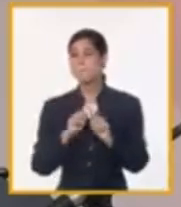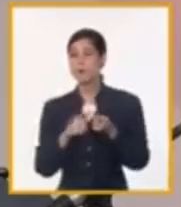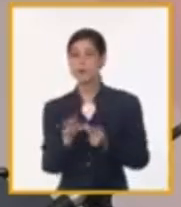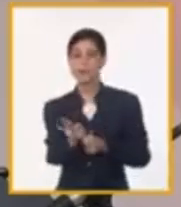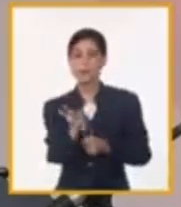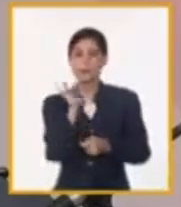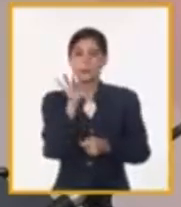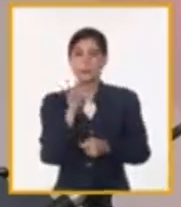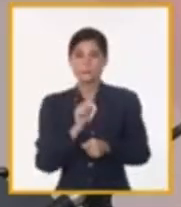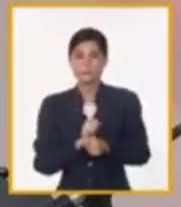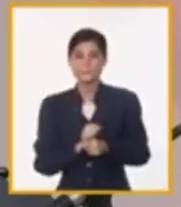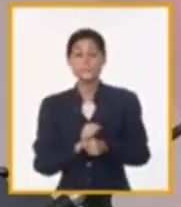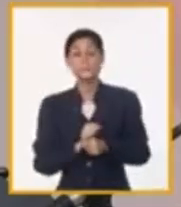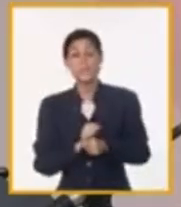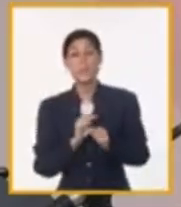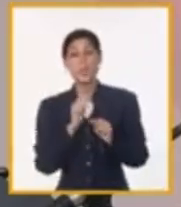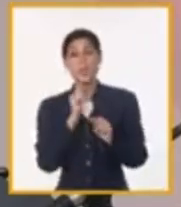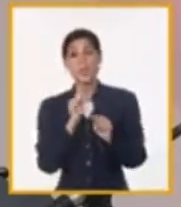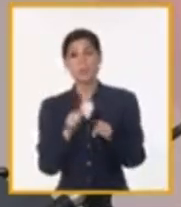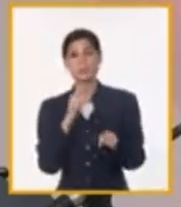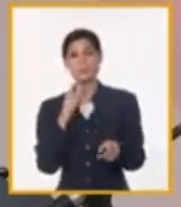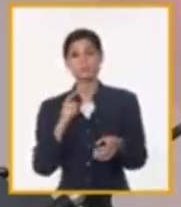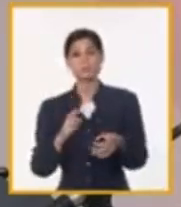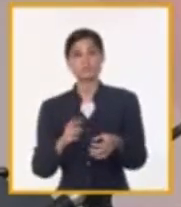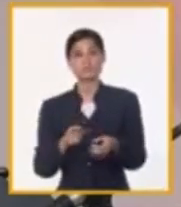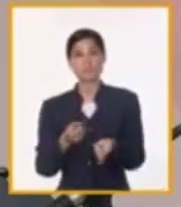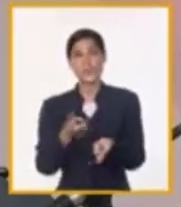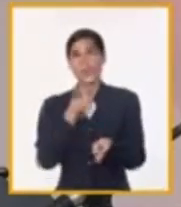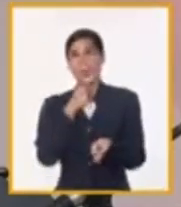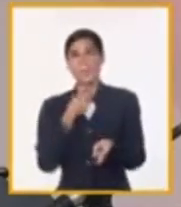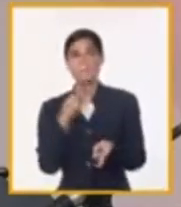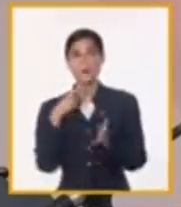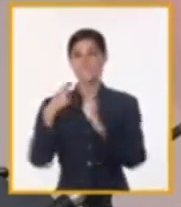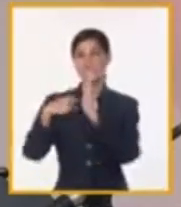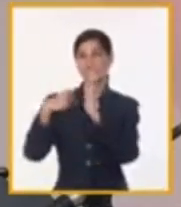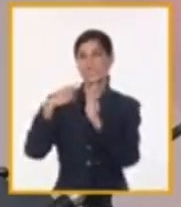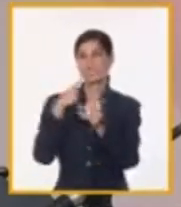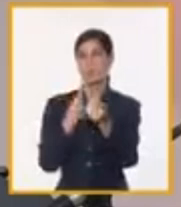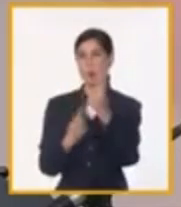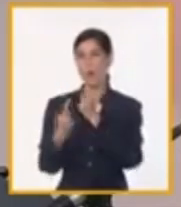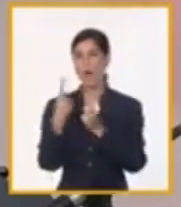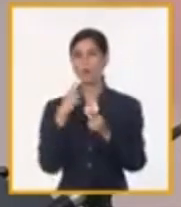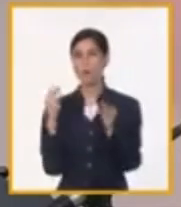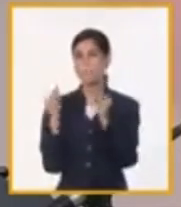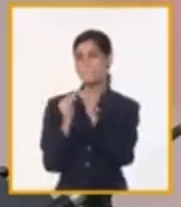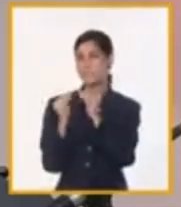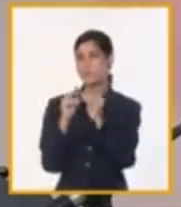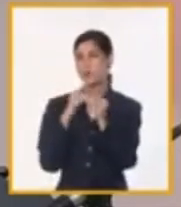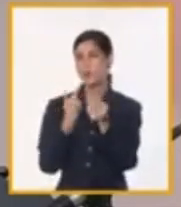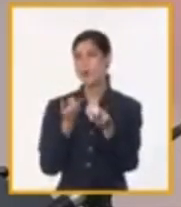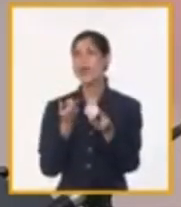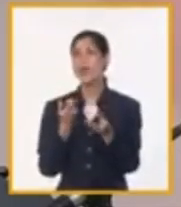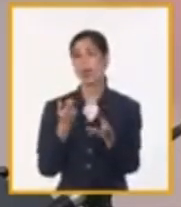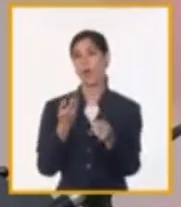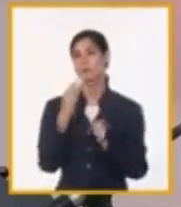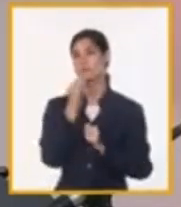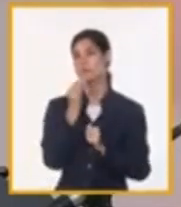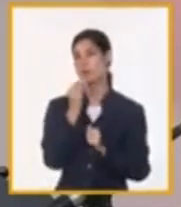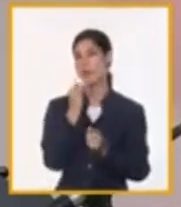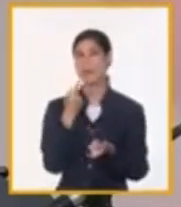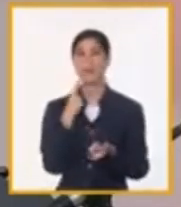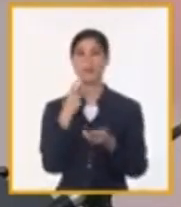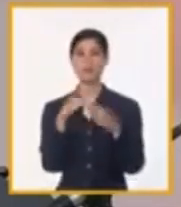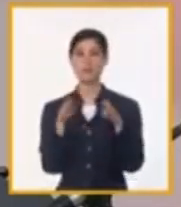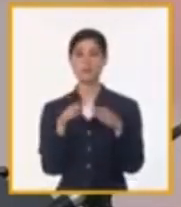es cada vez más difícil ya encontrar materiales de televisoras alternativas difícil encontrar al